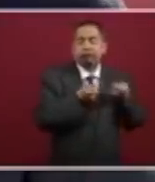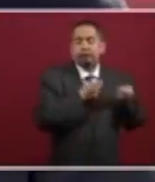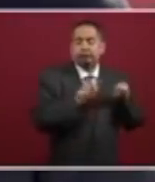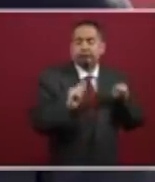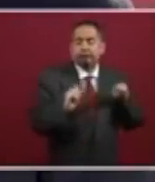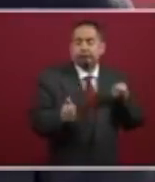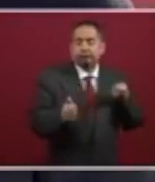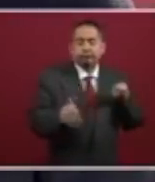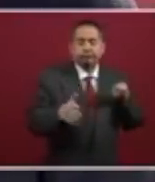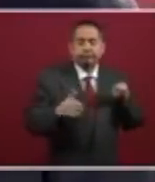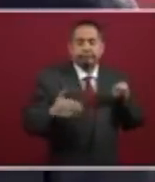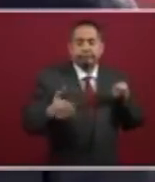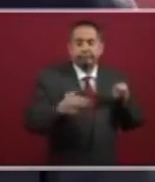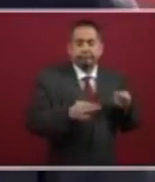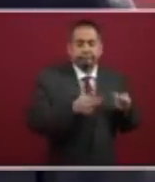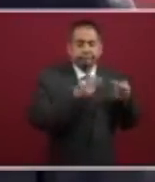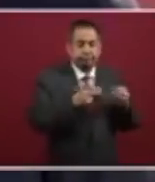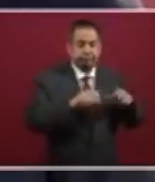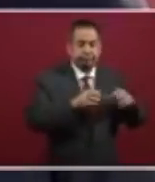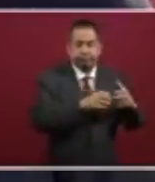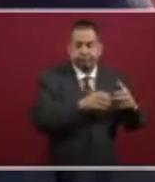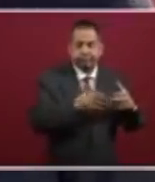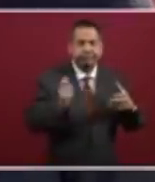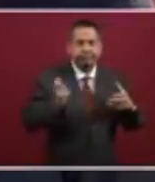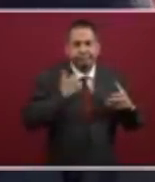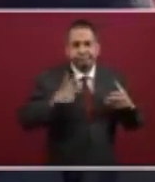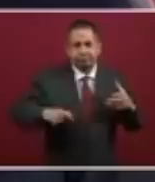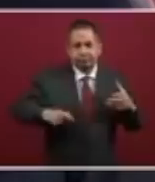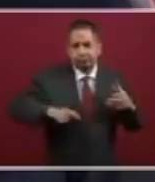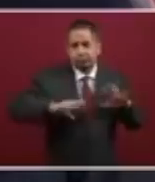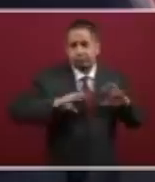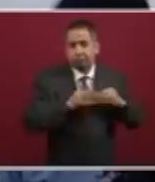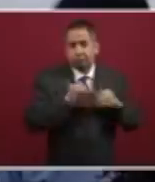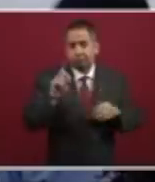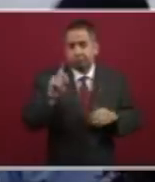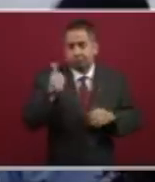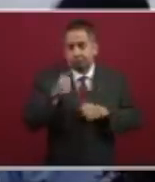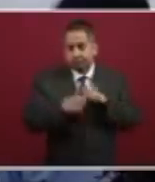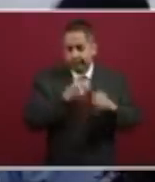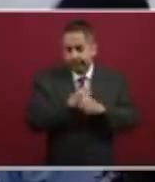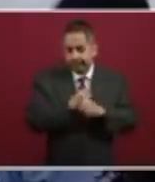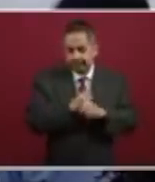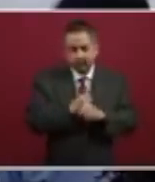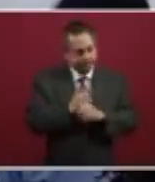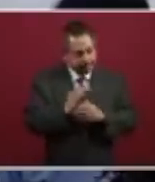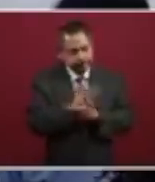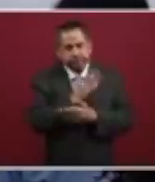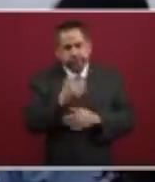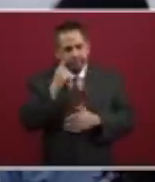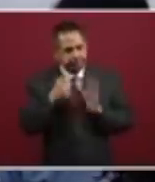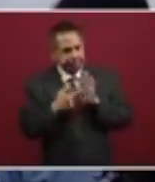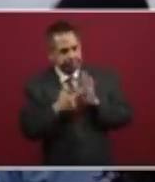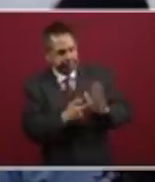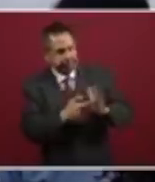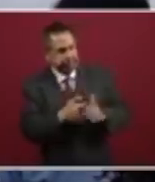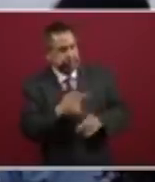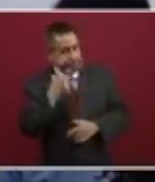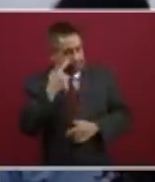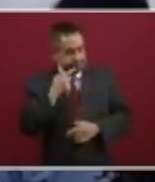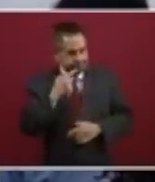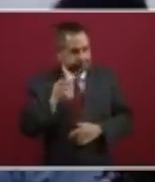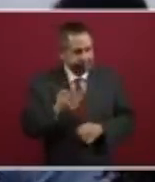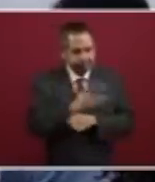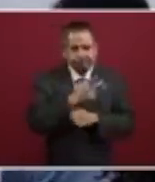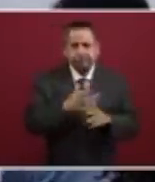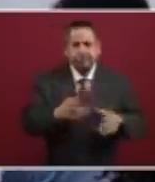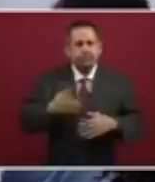que malgobernaron México en 36 años. Entonces, es